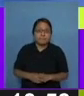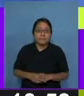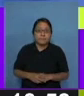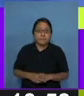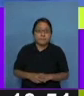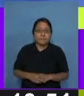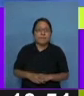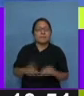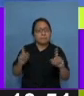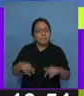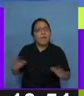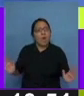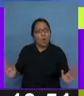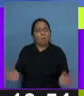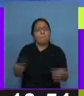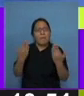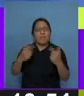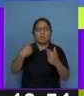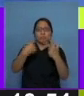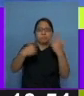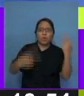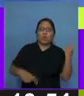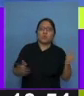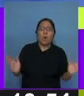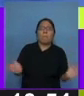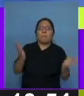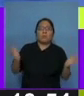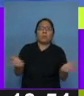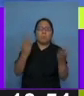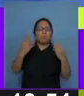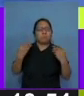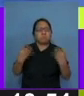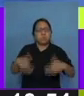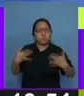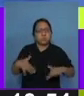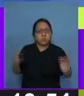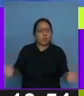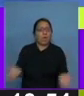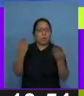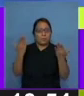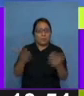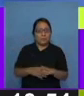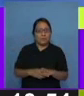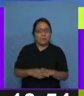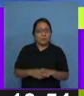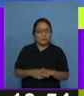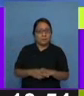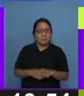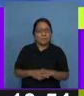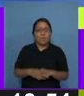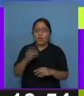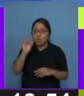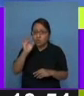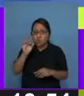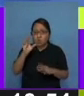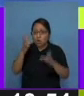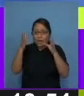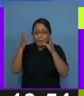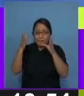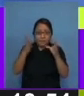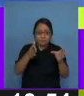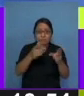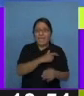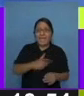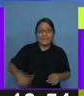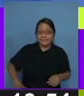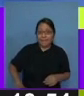Digamos, hay aumento de los precios de la canasta familiar. Y no solamente en el sector